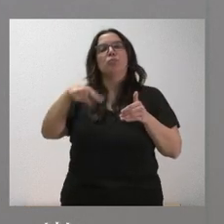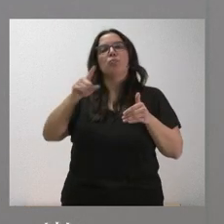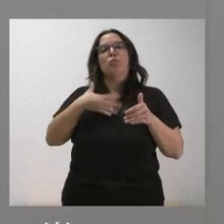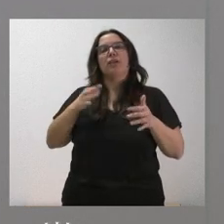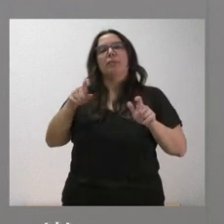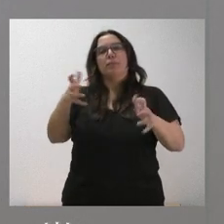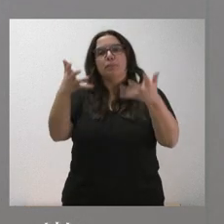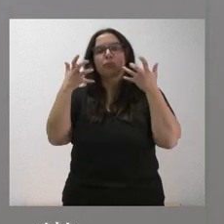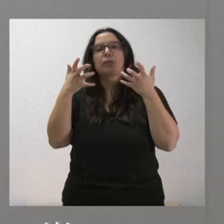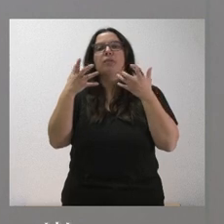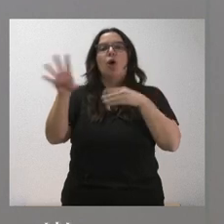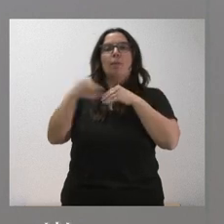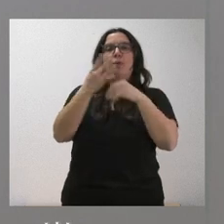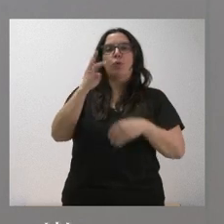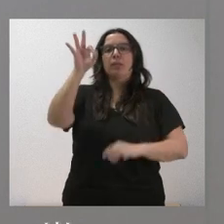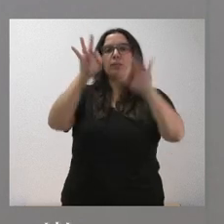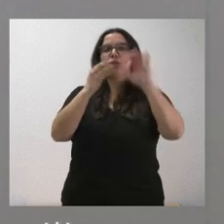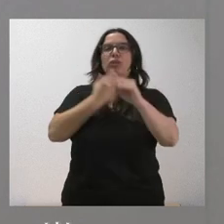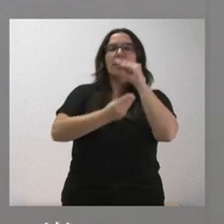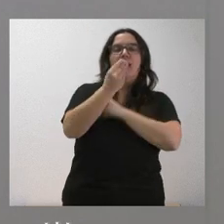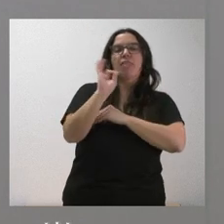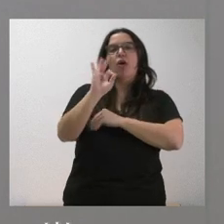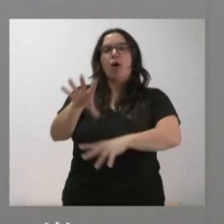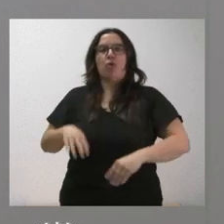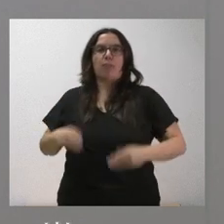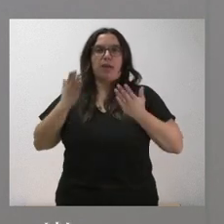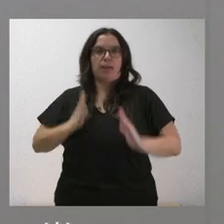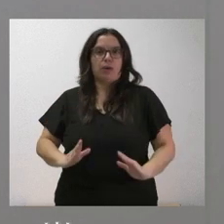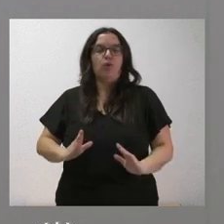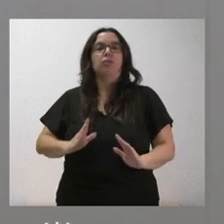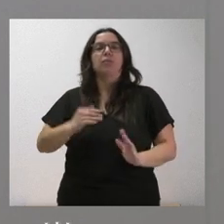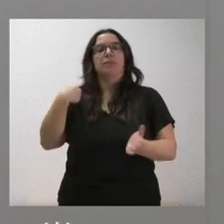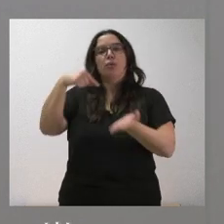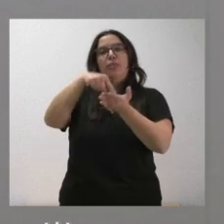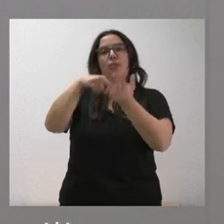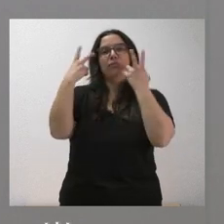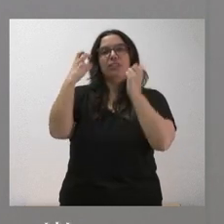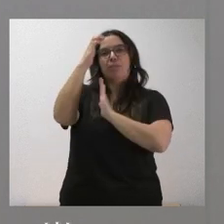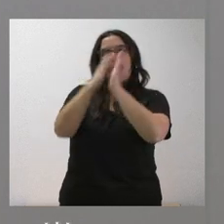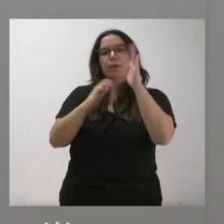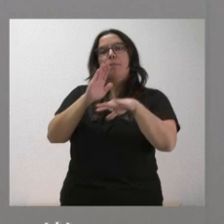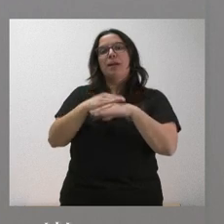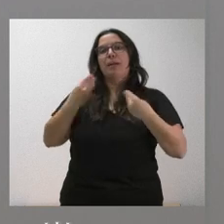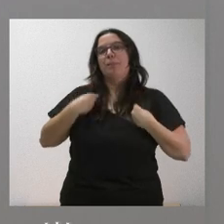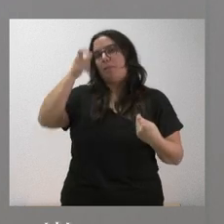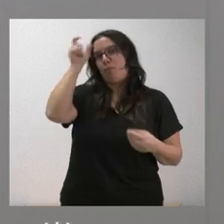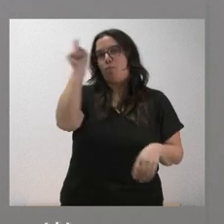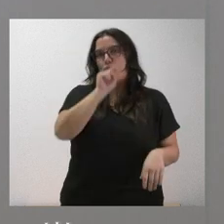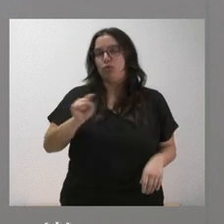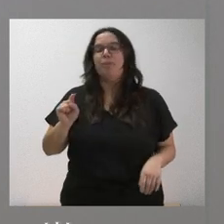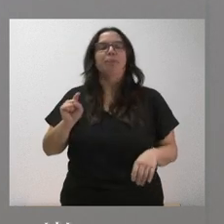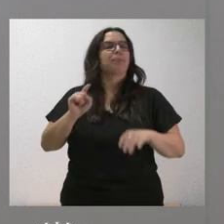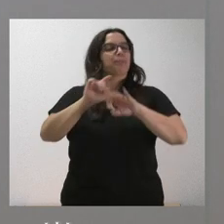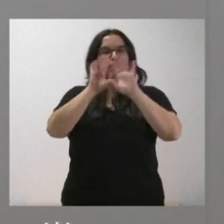del 40% por nacimiento o adopción de hijos como deducción fiscal para el mundo rural dicho de otra